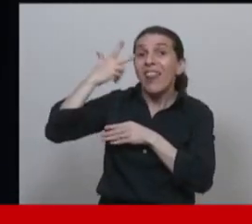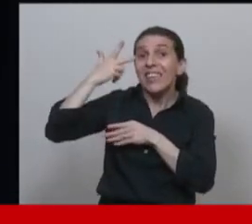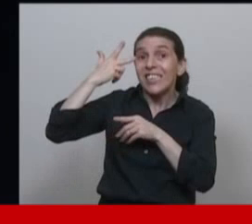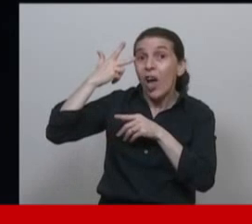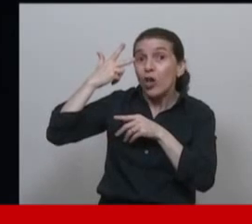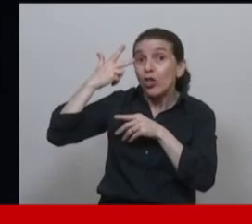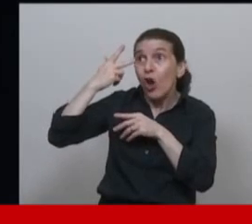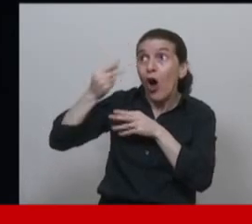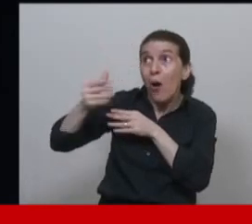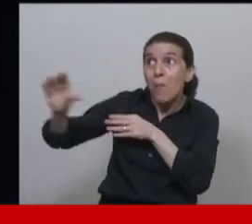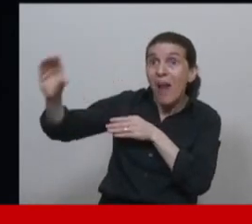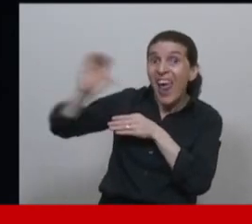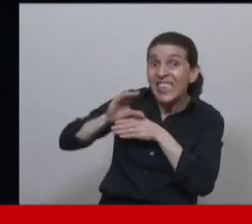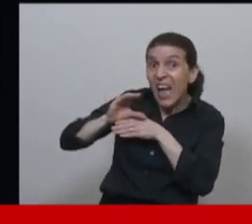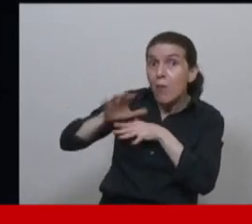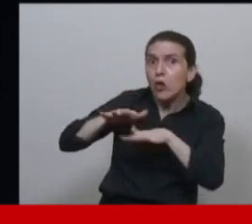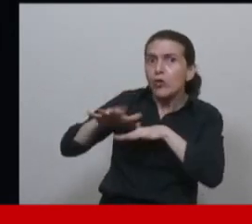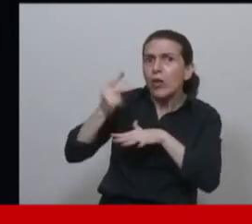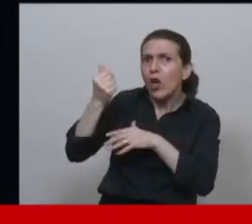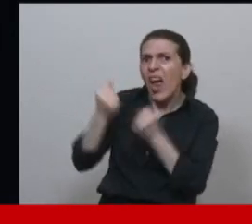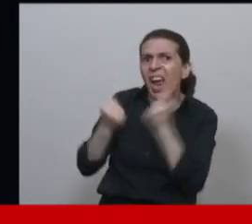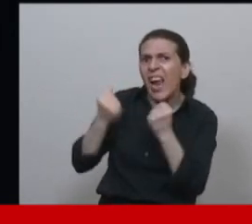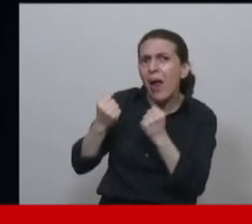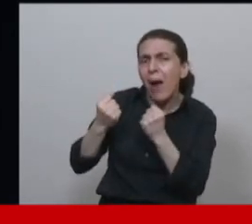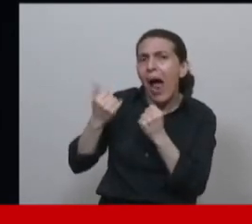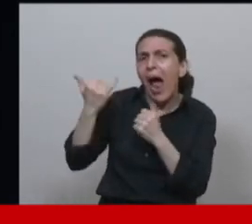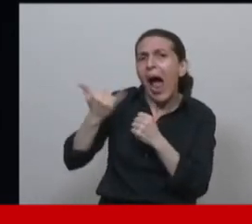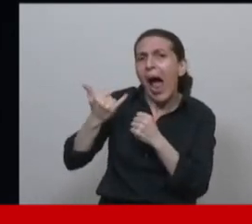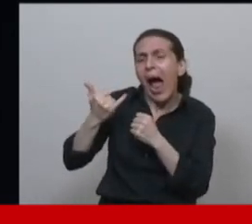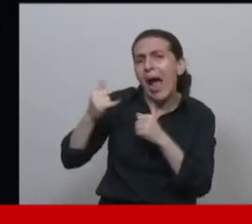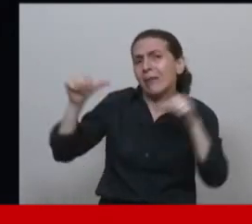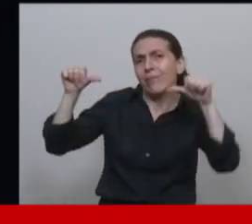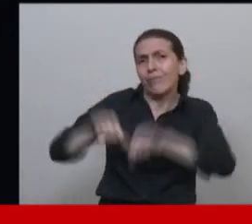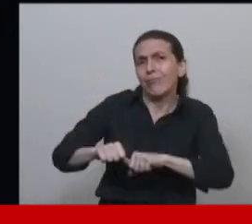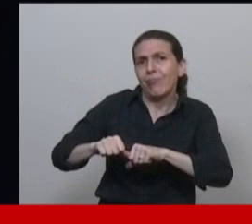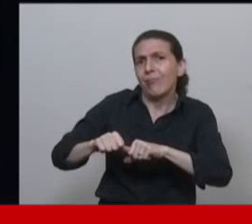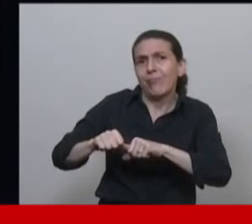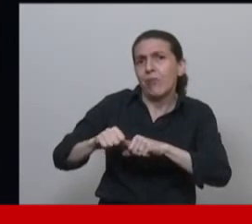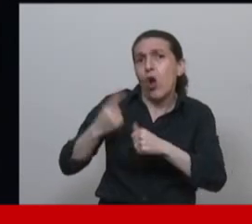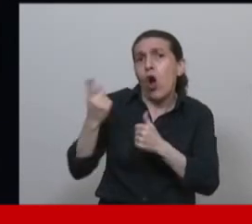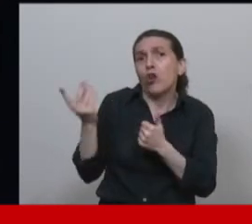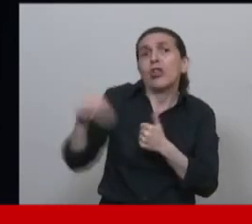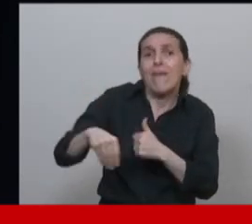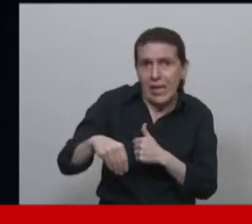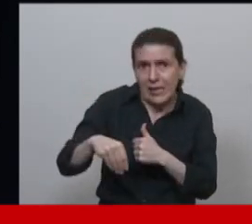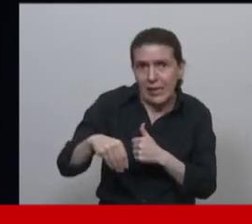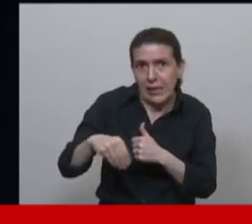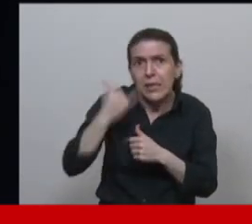una situación que corresponde a condiciones de default de la deuda externa una vez más.